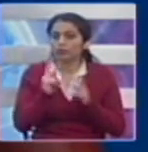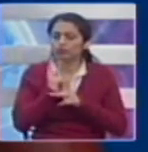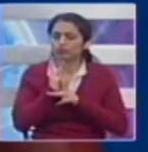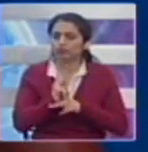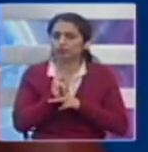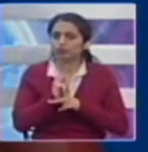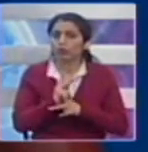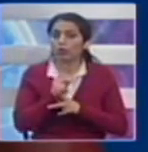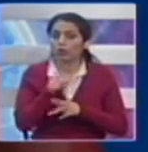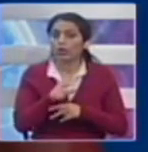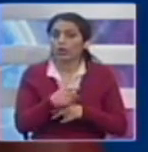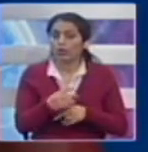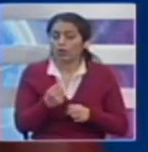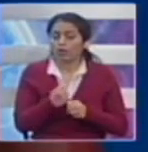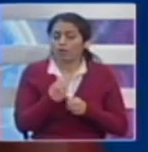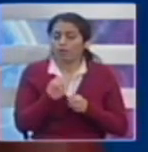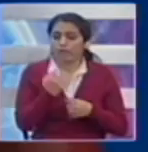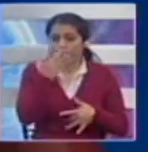de